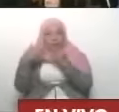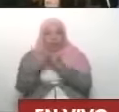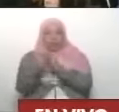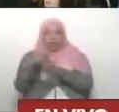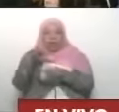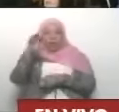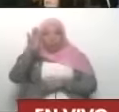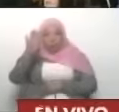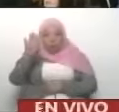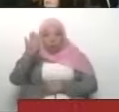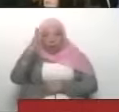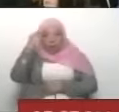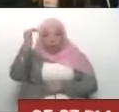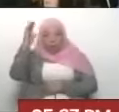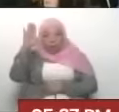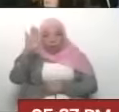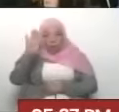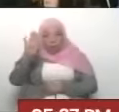Juran ustedes